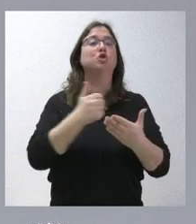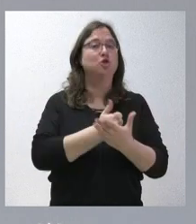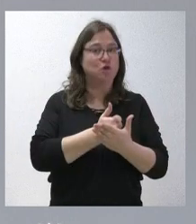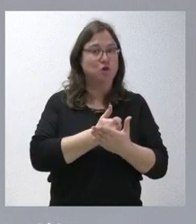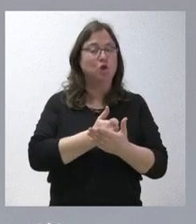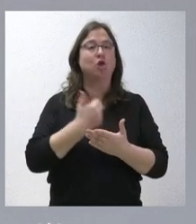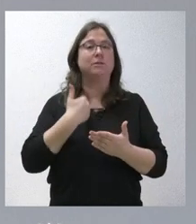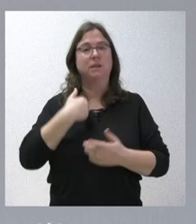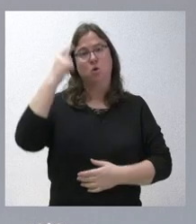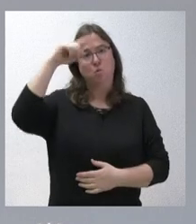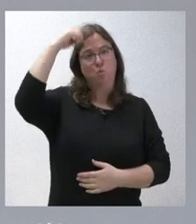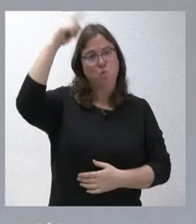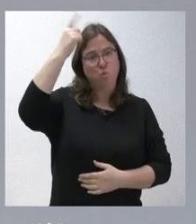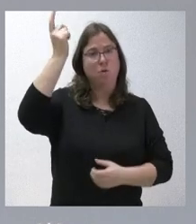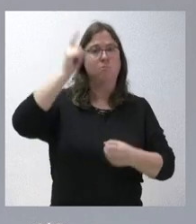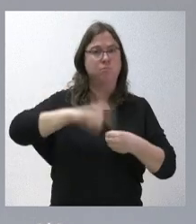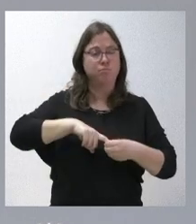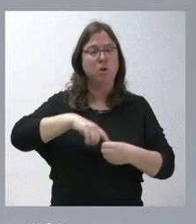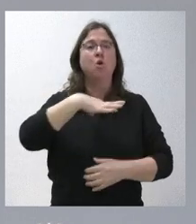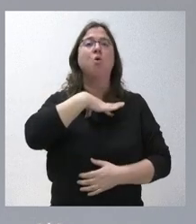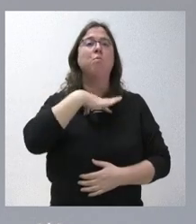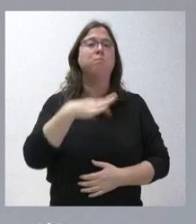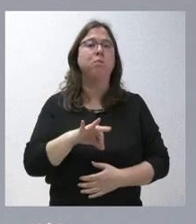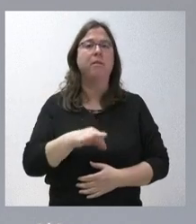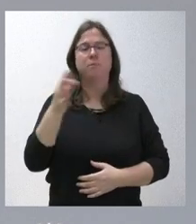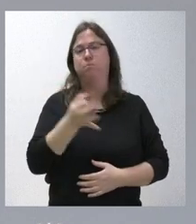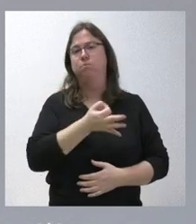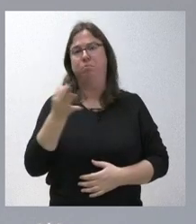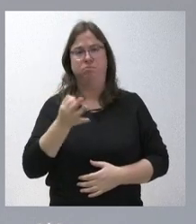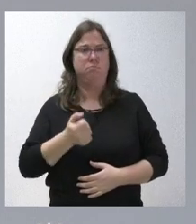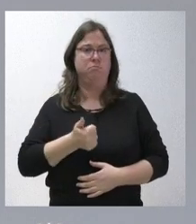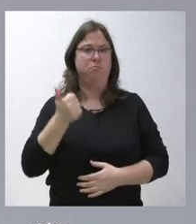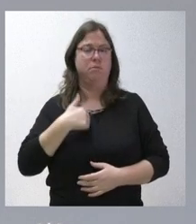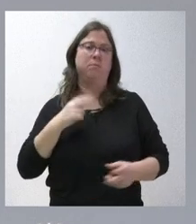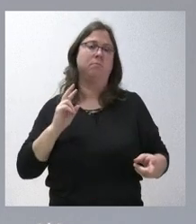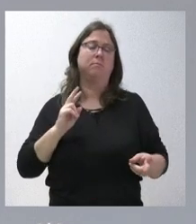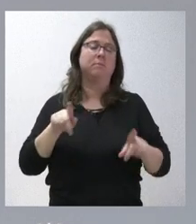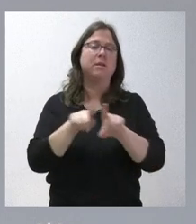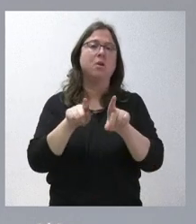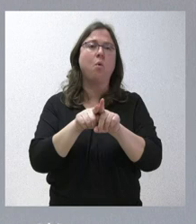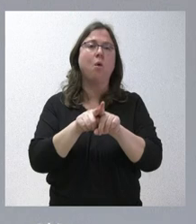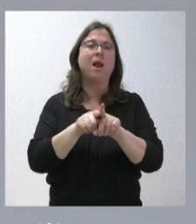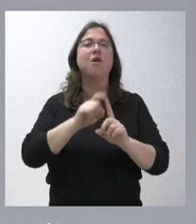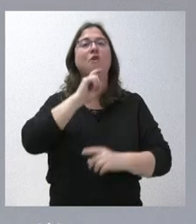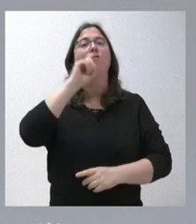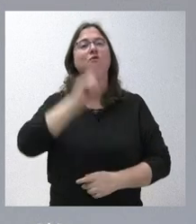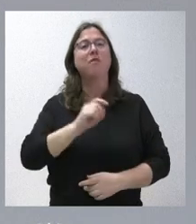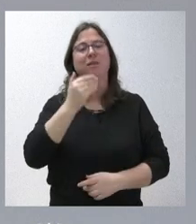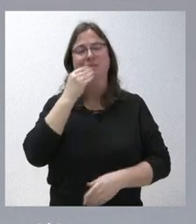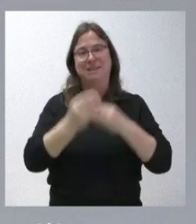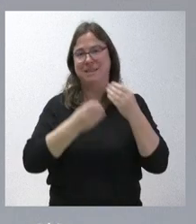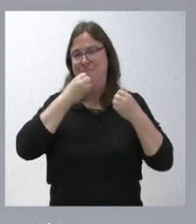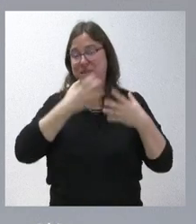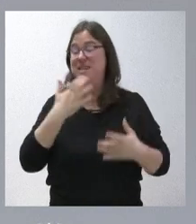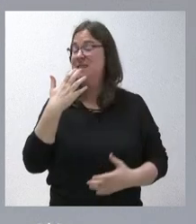participa dentro del patronato que puede ser mucho más eficaz y eficiente el funcionamiento de la fundación si se articula de est manera que